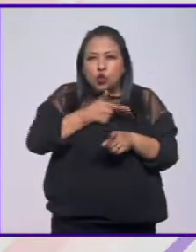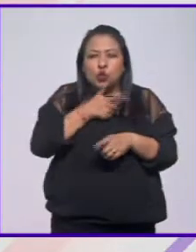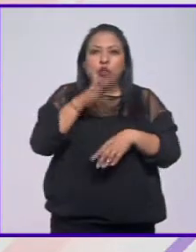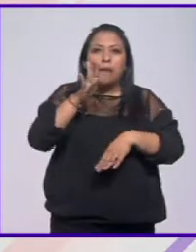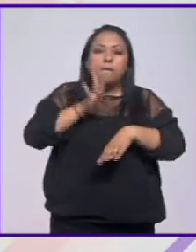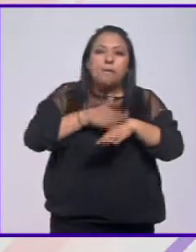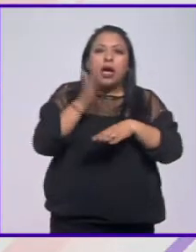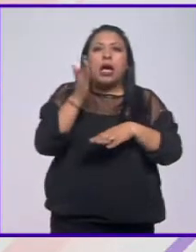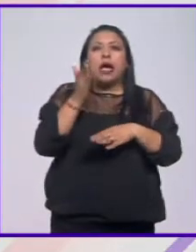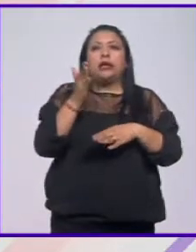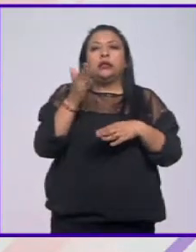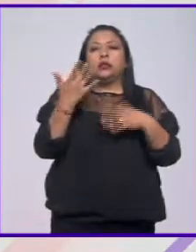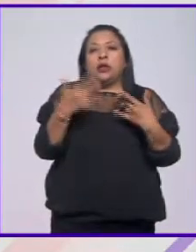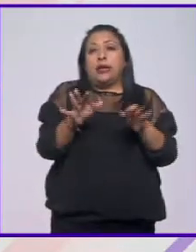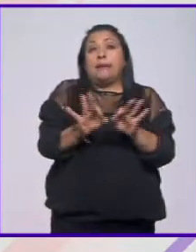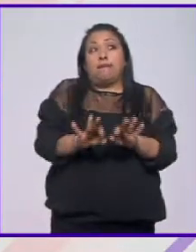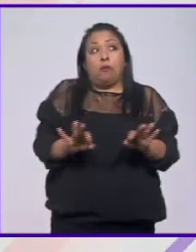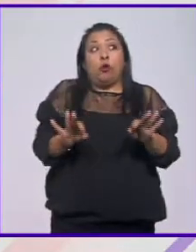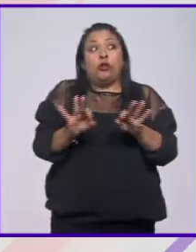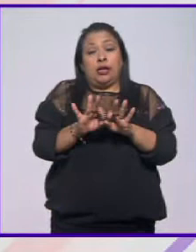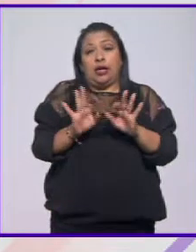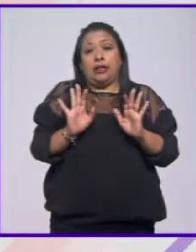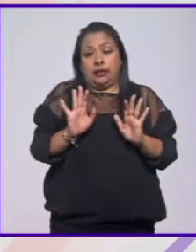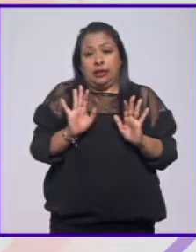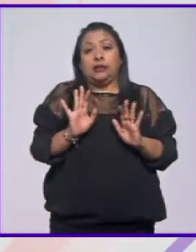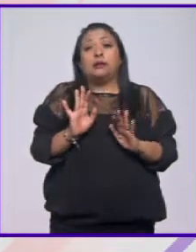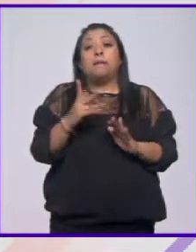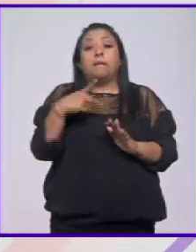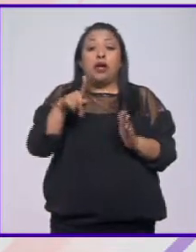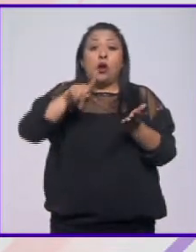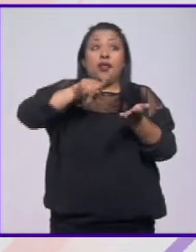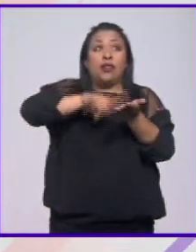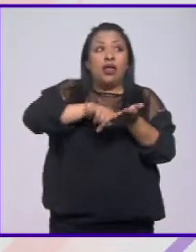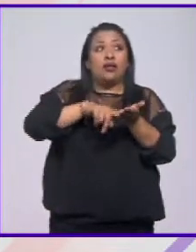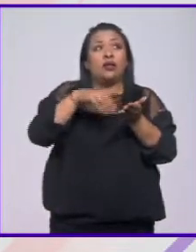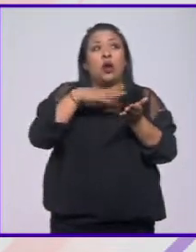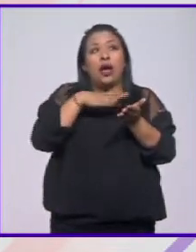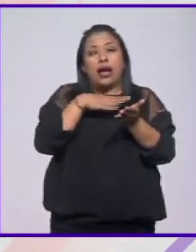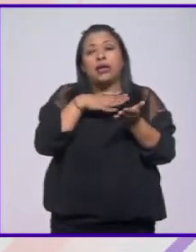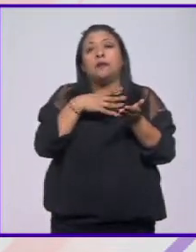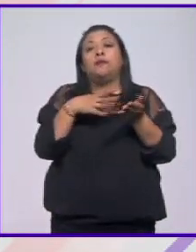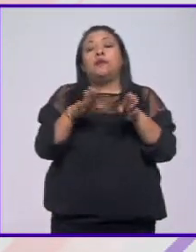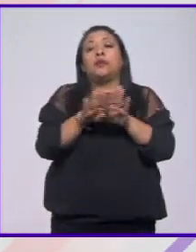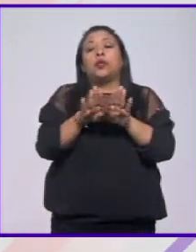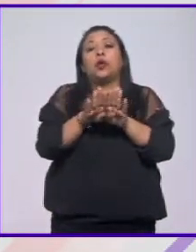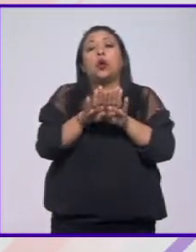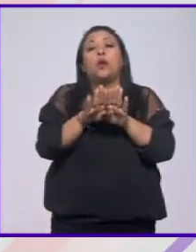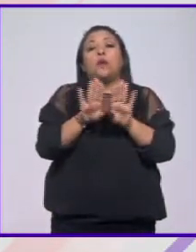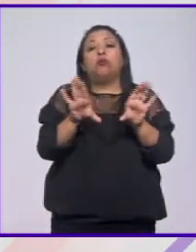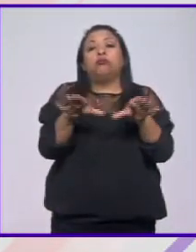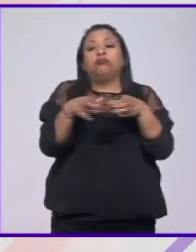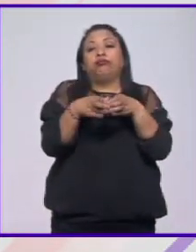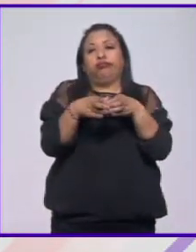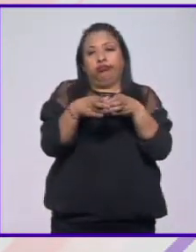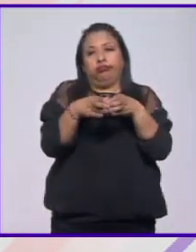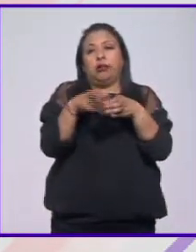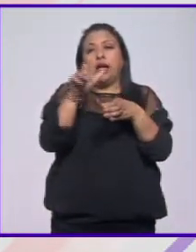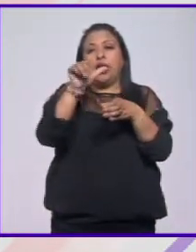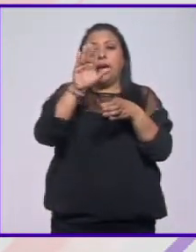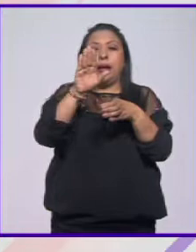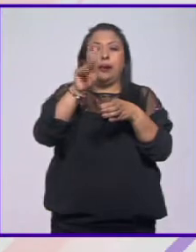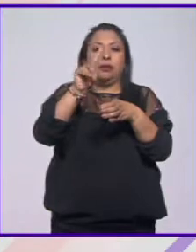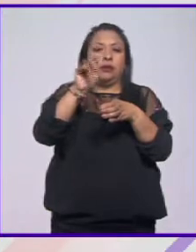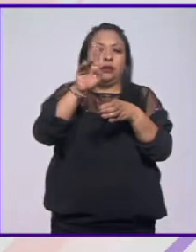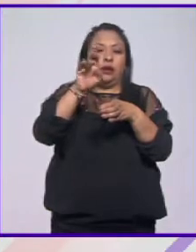que más no son significativas, pero que estén dentro del marco del género